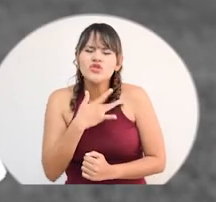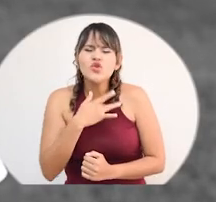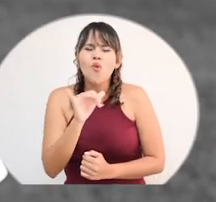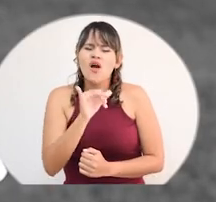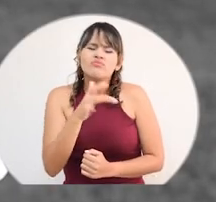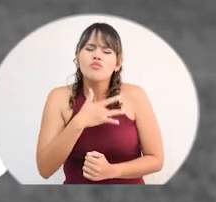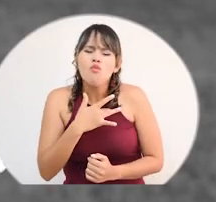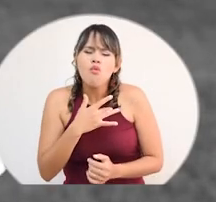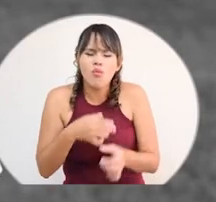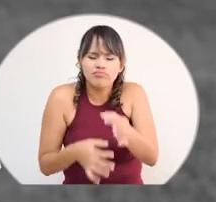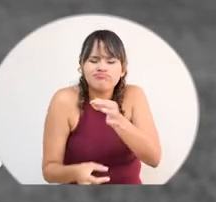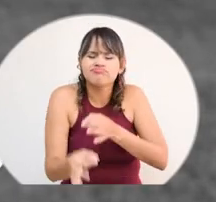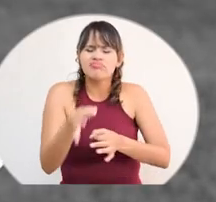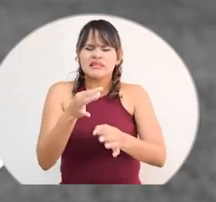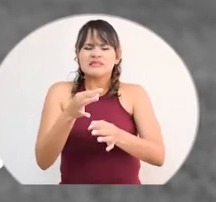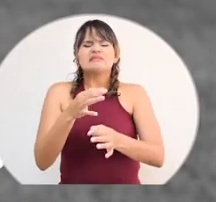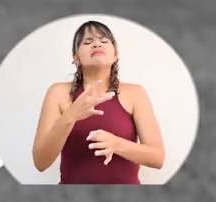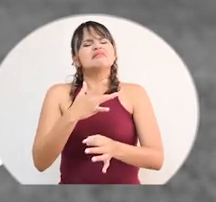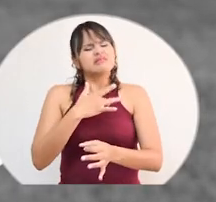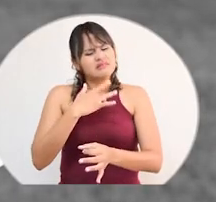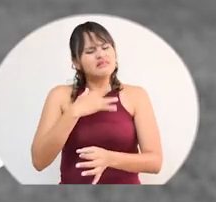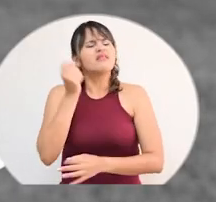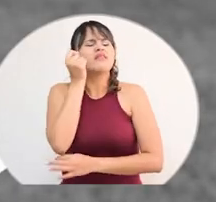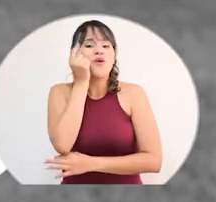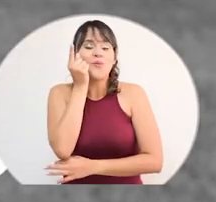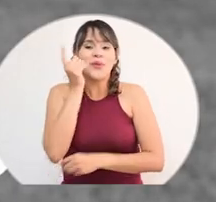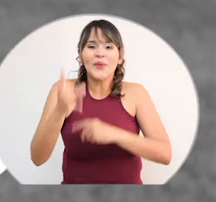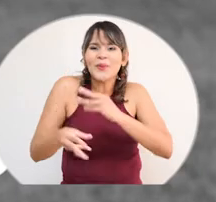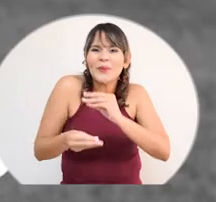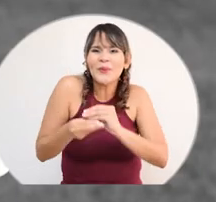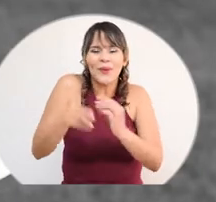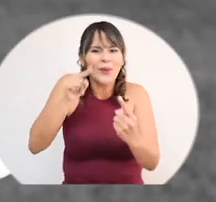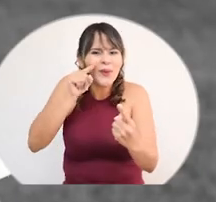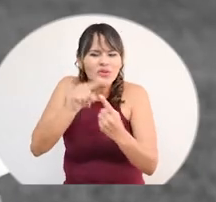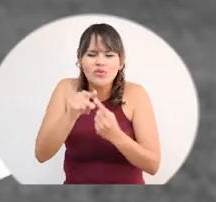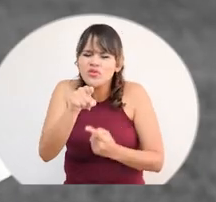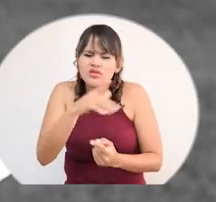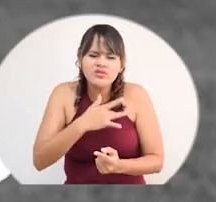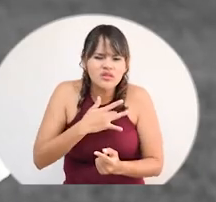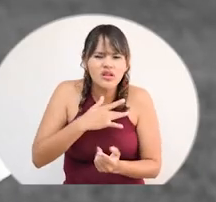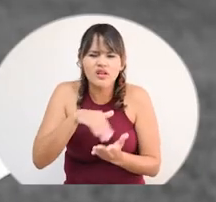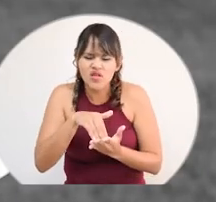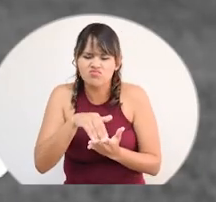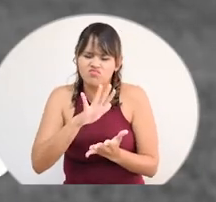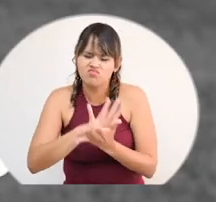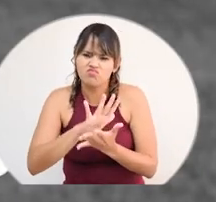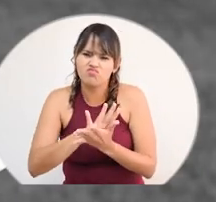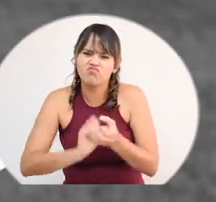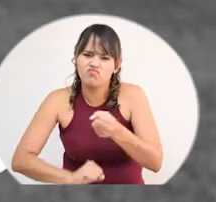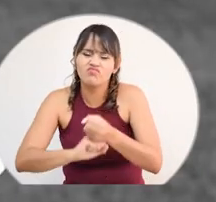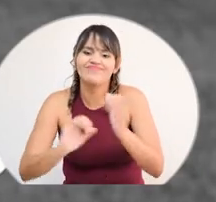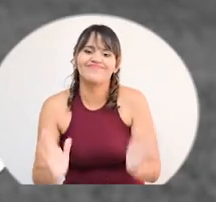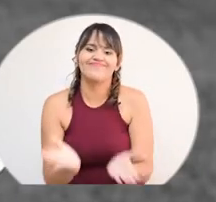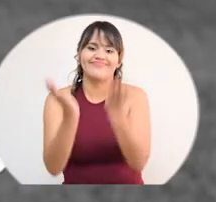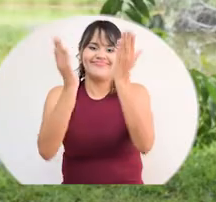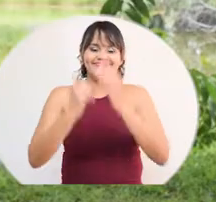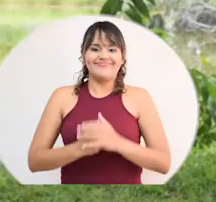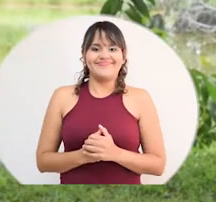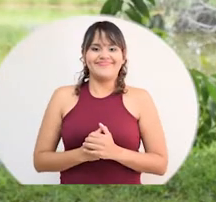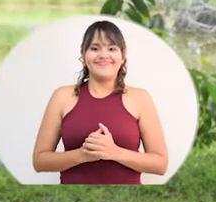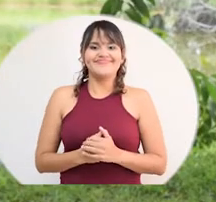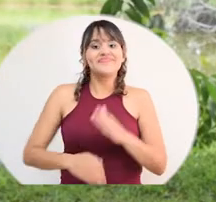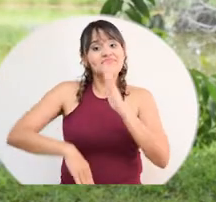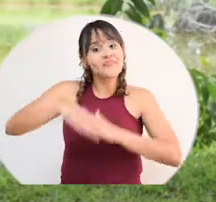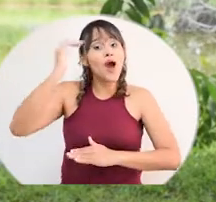colocarse en su lugar y que pues éstos puedan fortalecer las debilidades que tienen en cuanto a las asignaturas